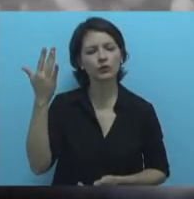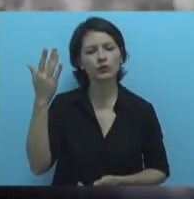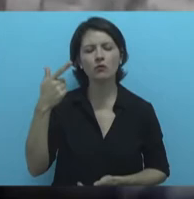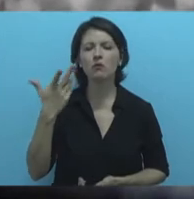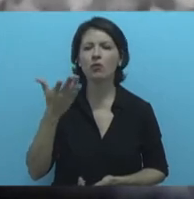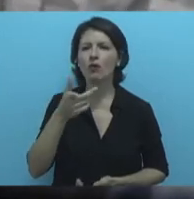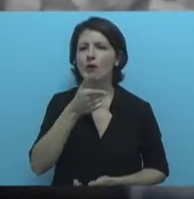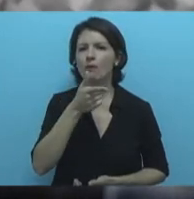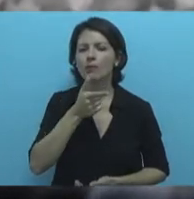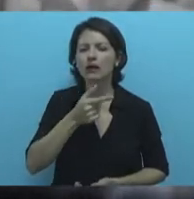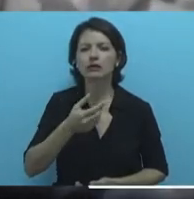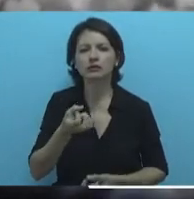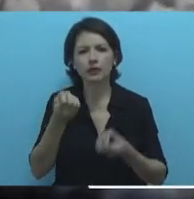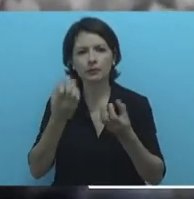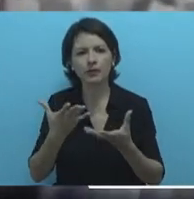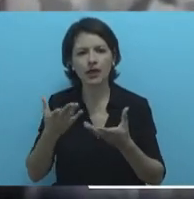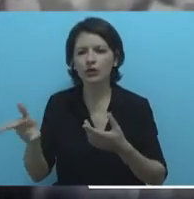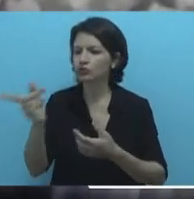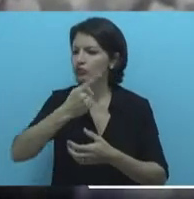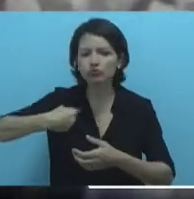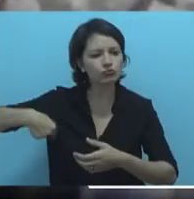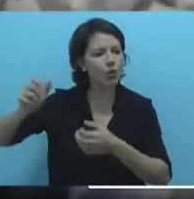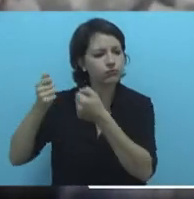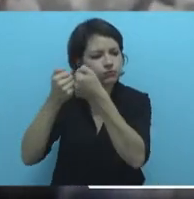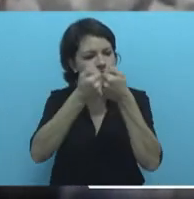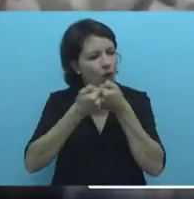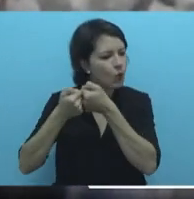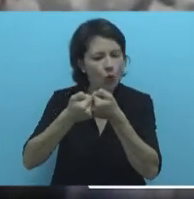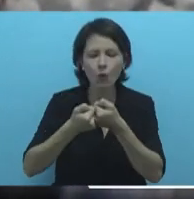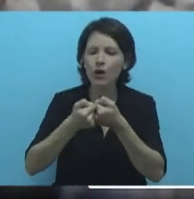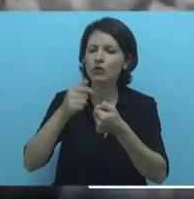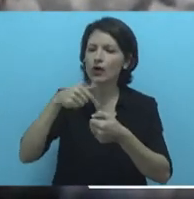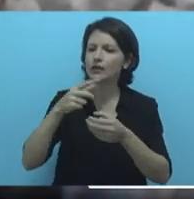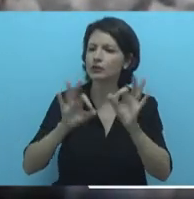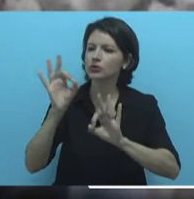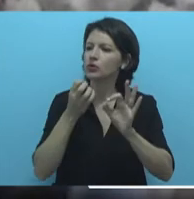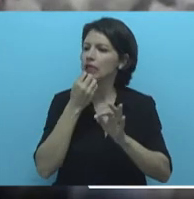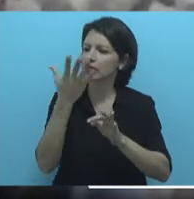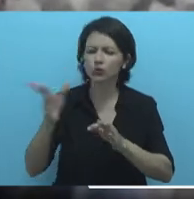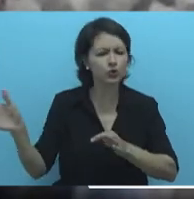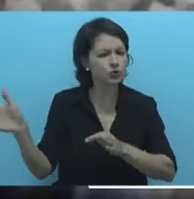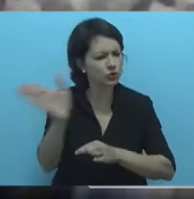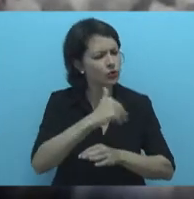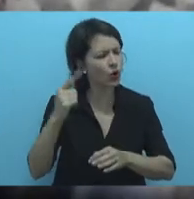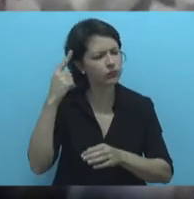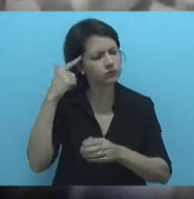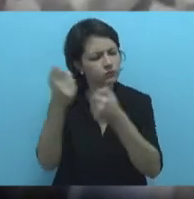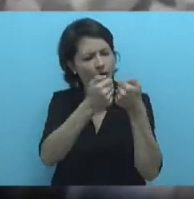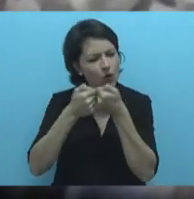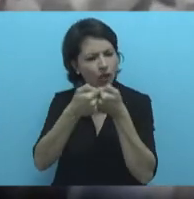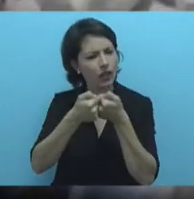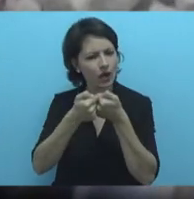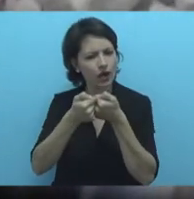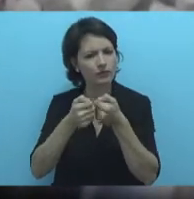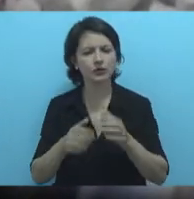políticas en estar aprobando esta declaración cuando presentamos